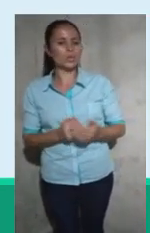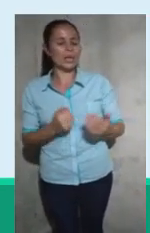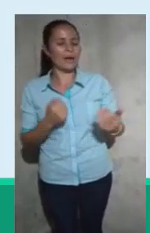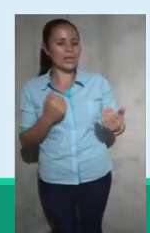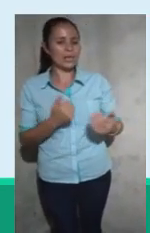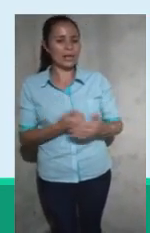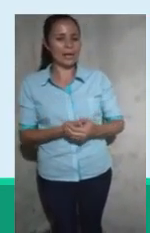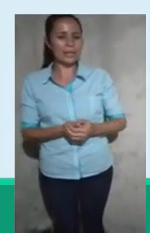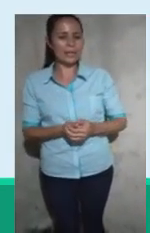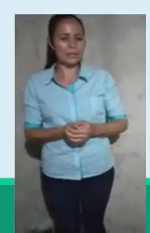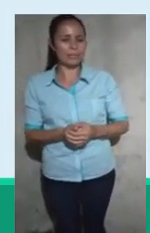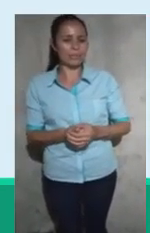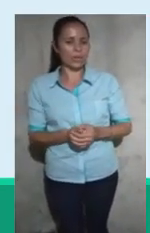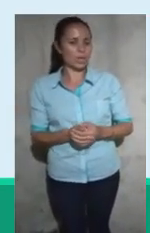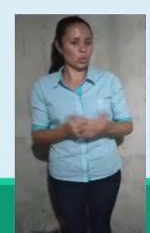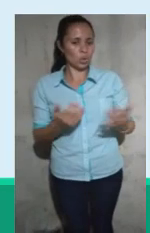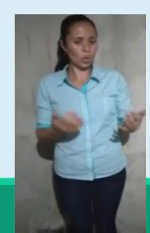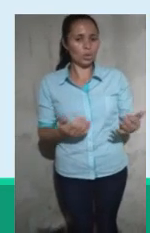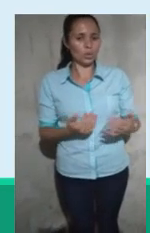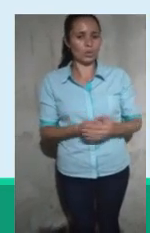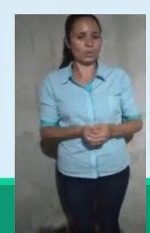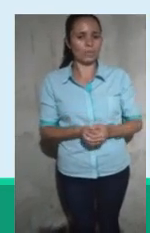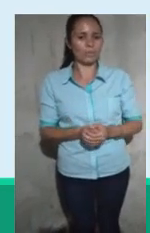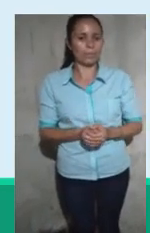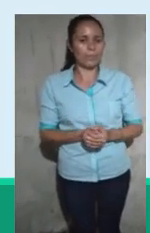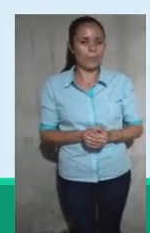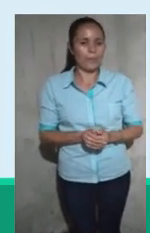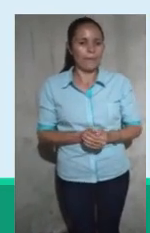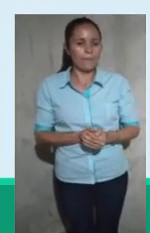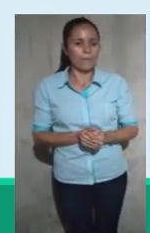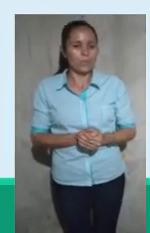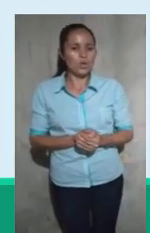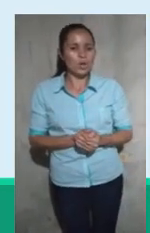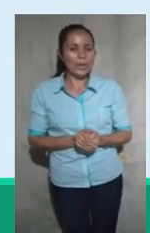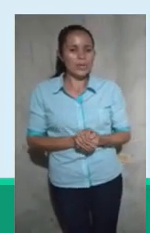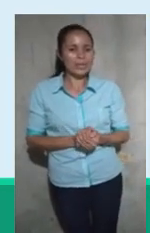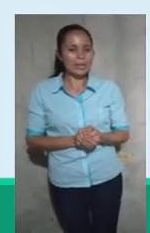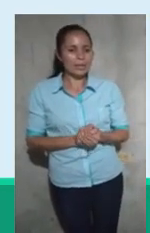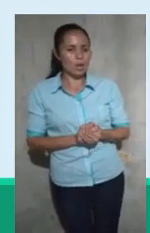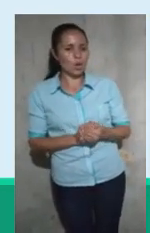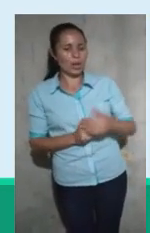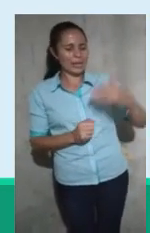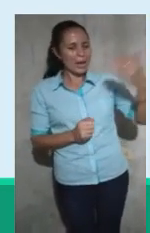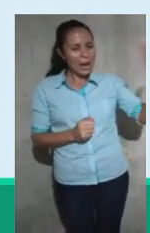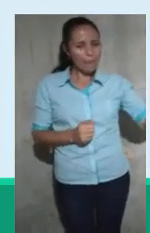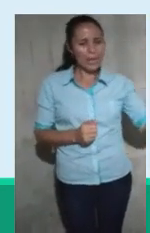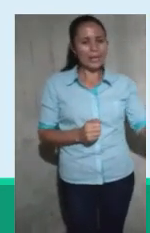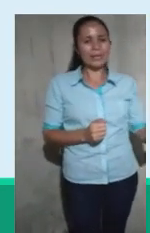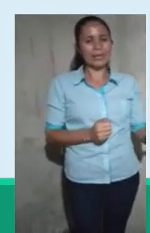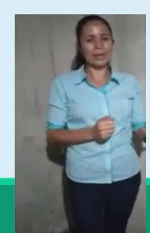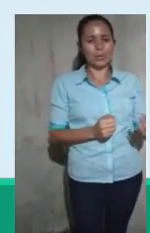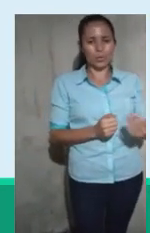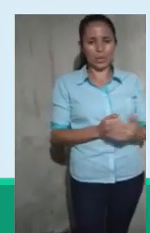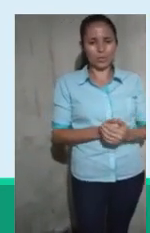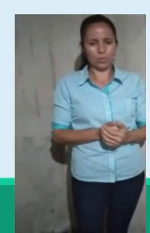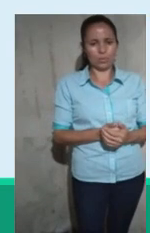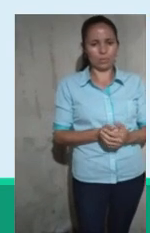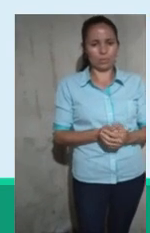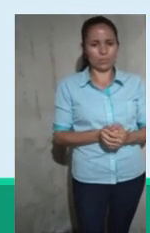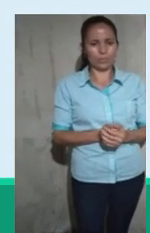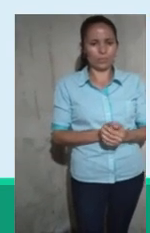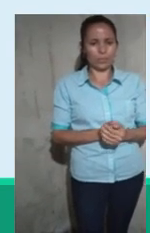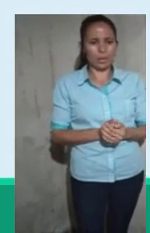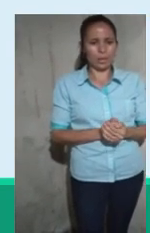actitudes, tus habilidades y tus logros. No repitas lo que ya aparece en el